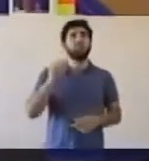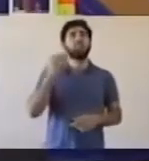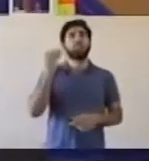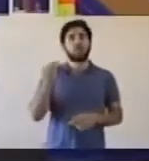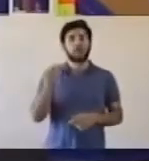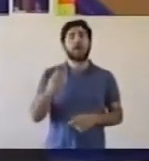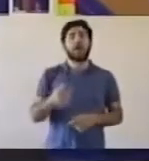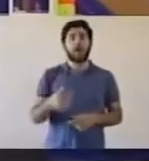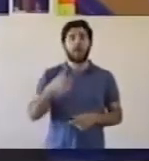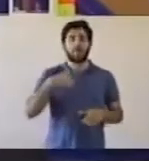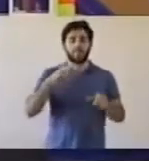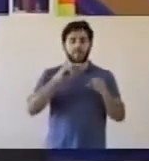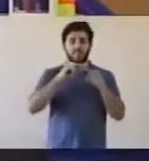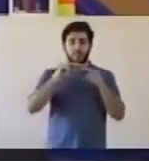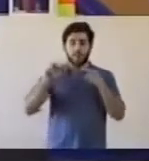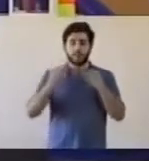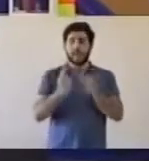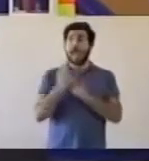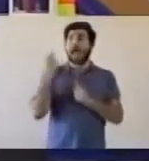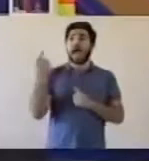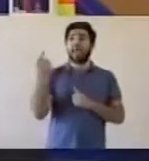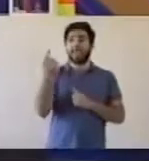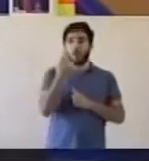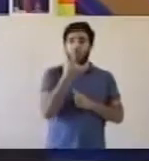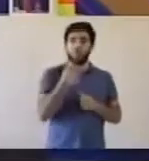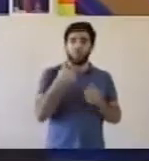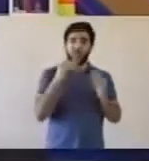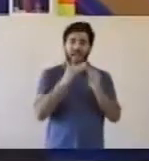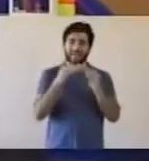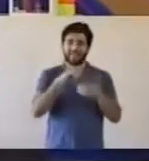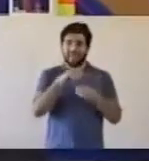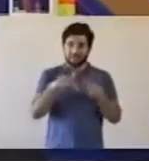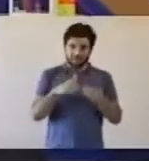le voy a colocar el nombre de cada uno